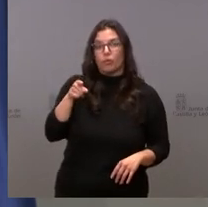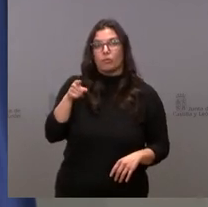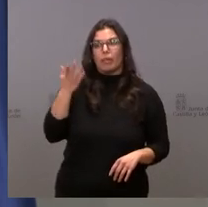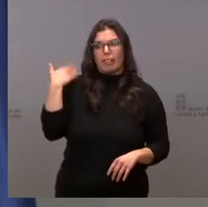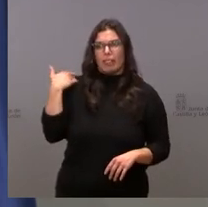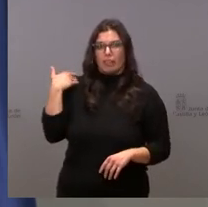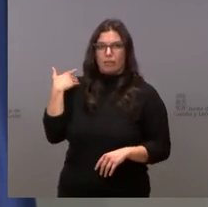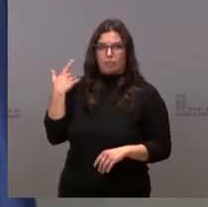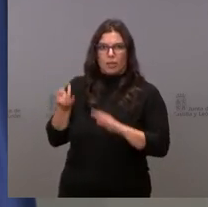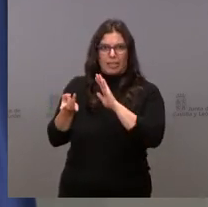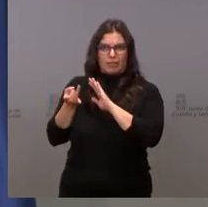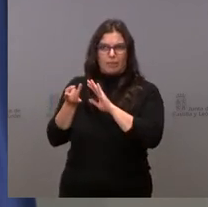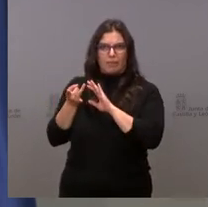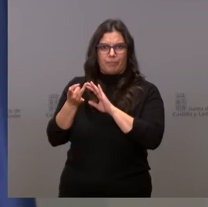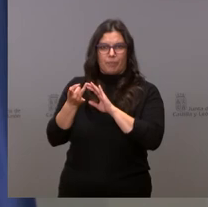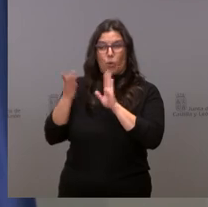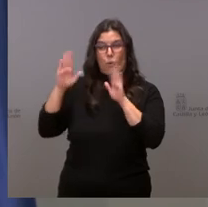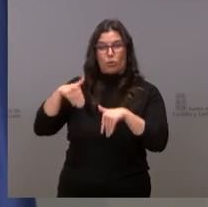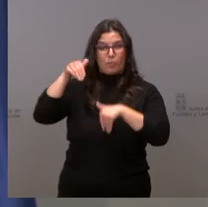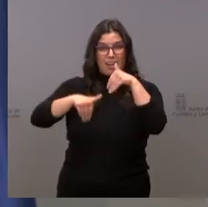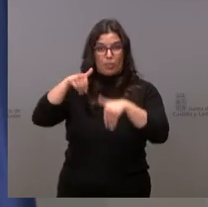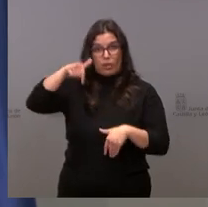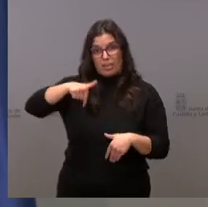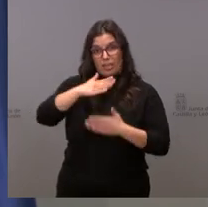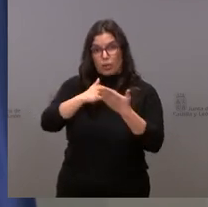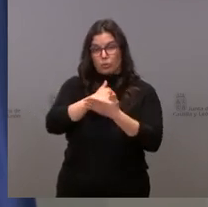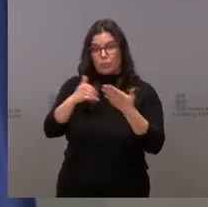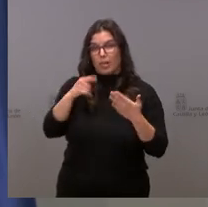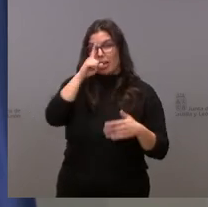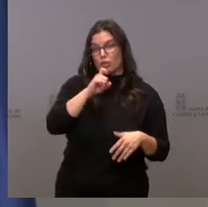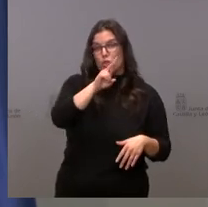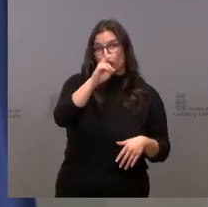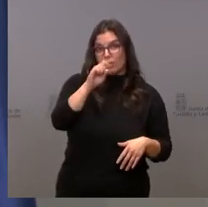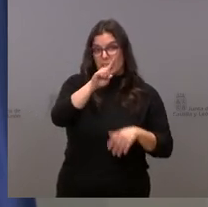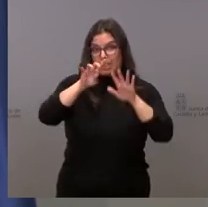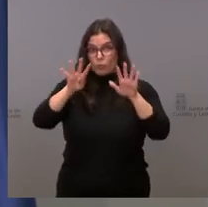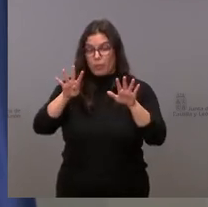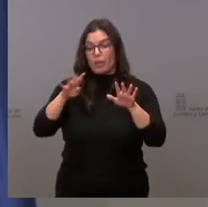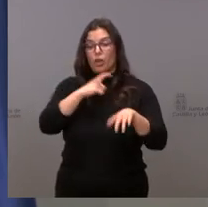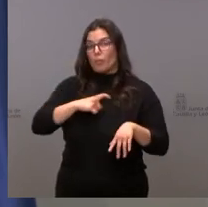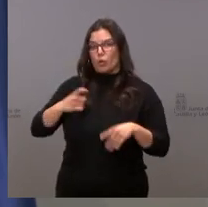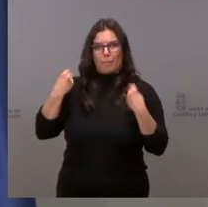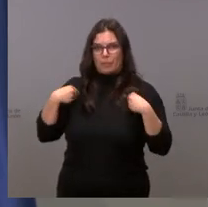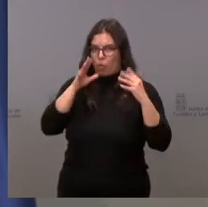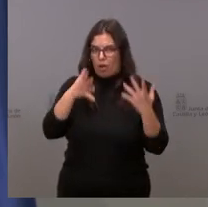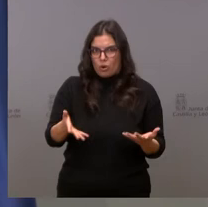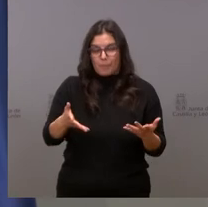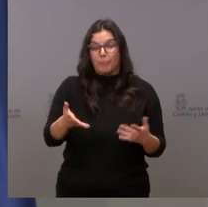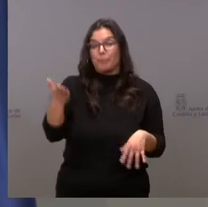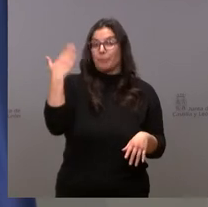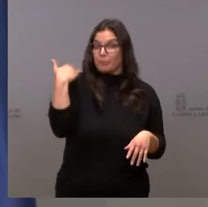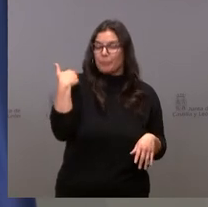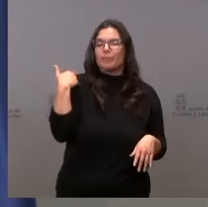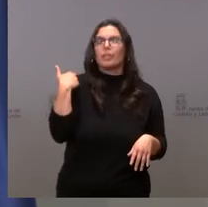en su momento para las últimas elecciones autonómicas las de el año 19 en aquel momento que recordar que los